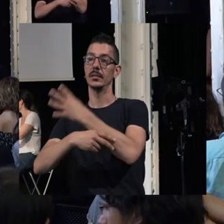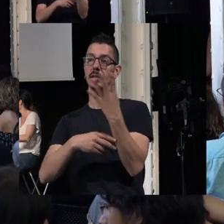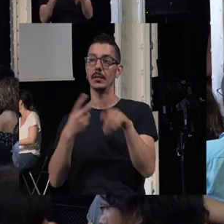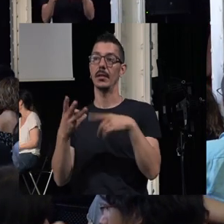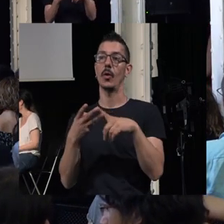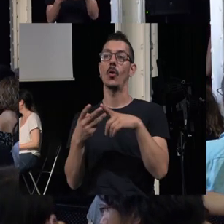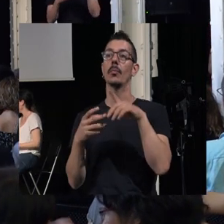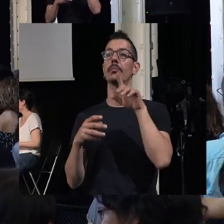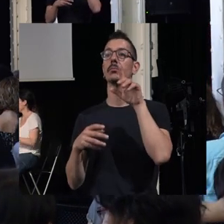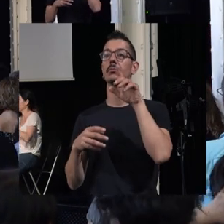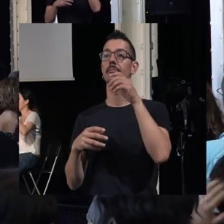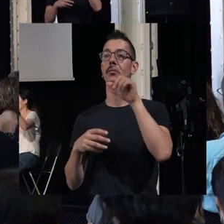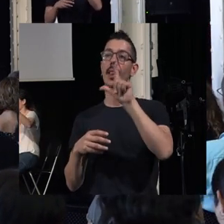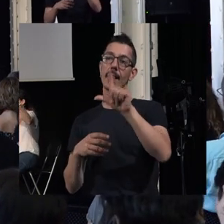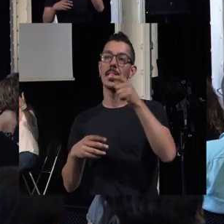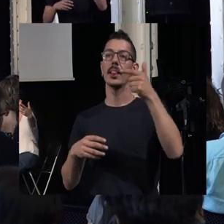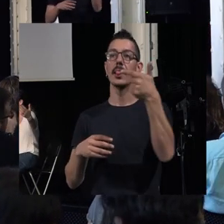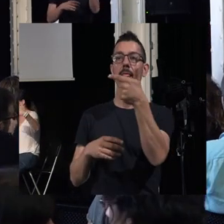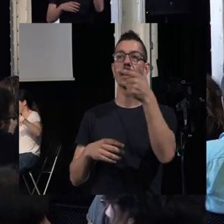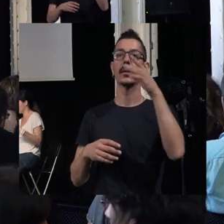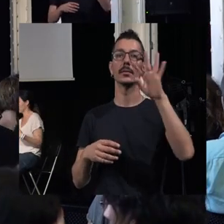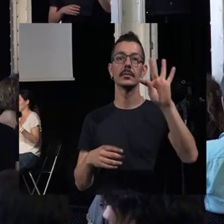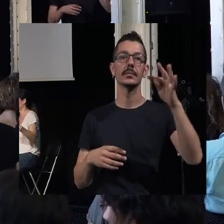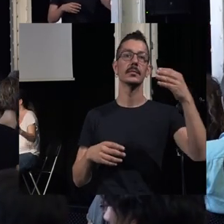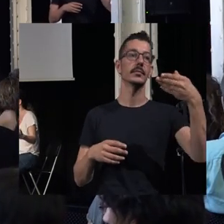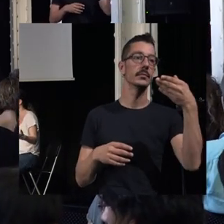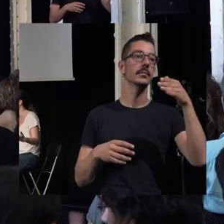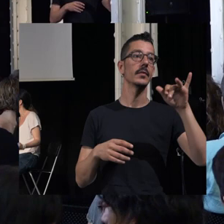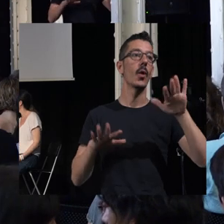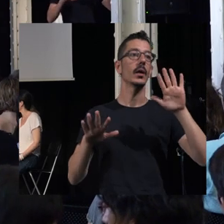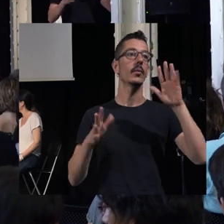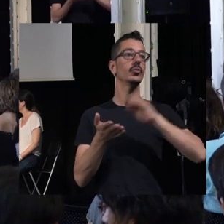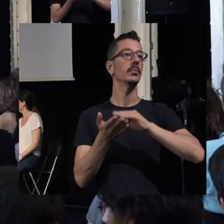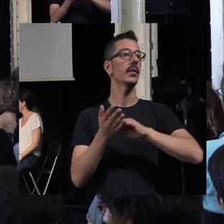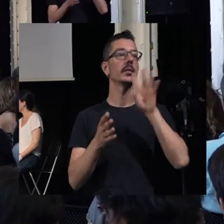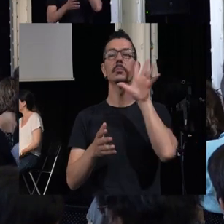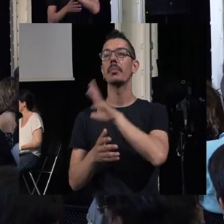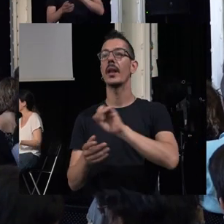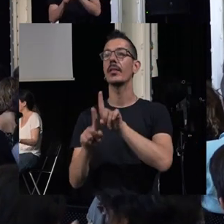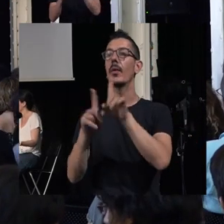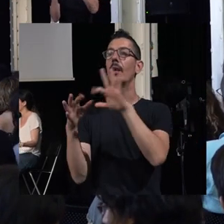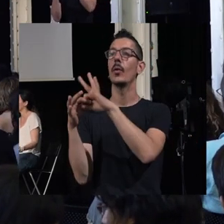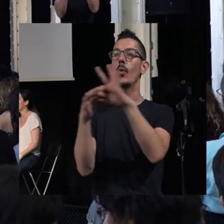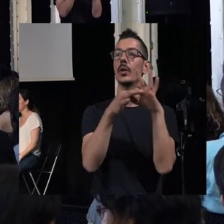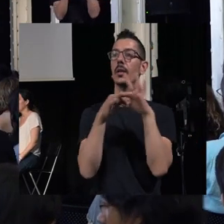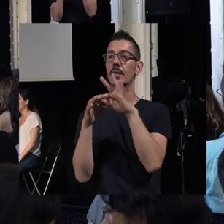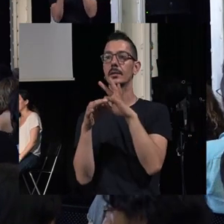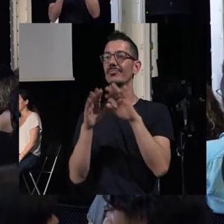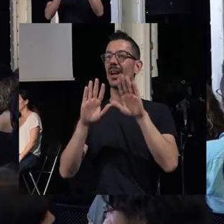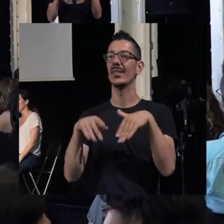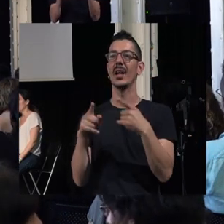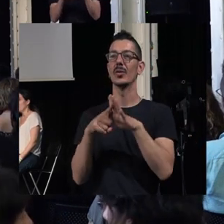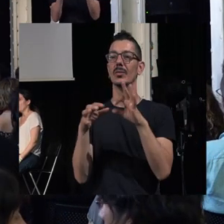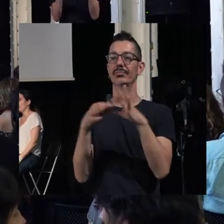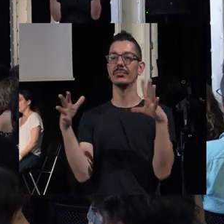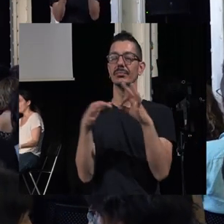¿no?, que incluso se han dicho que, a pesar de que parecen que van unidas, pues muchas veces no lo van, ¿no?, y hay relaciones de poder también